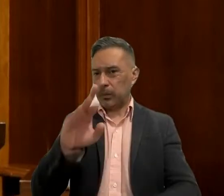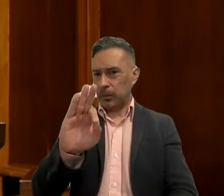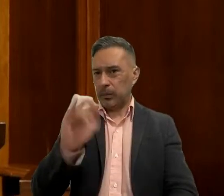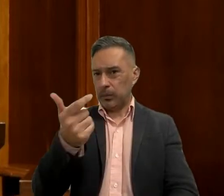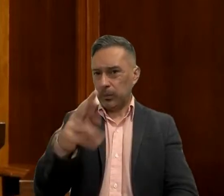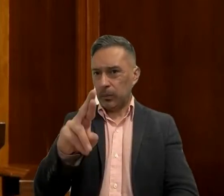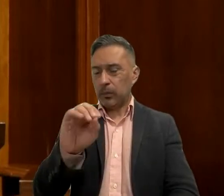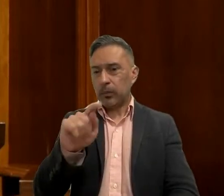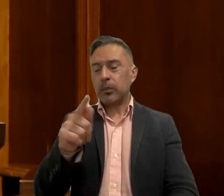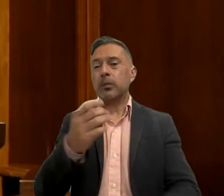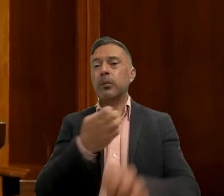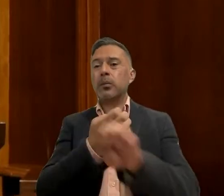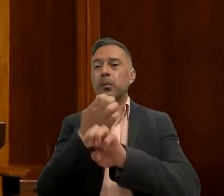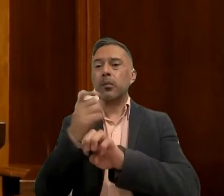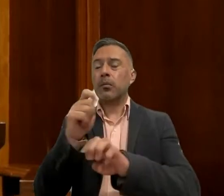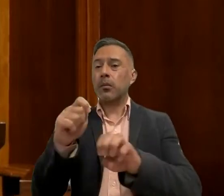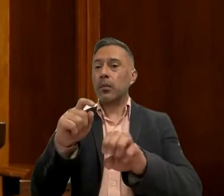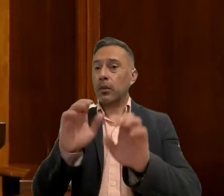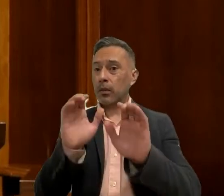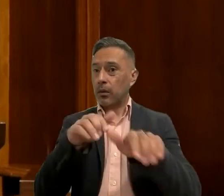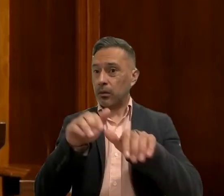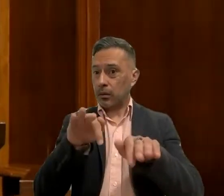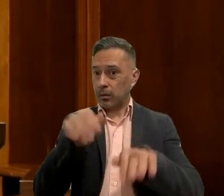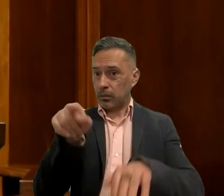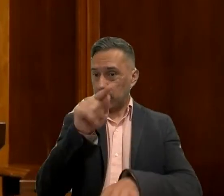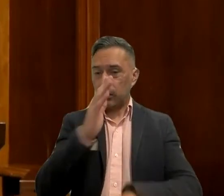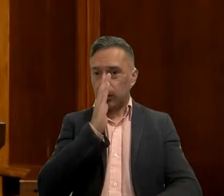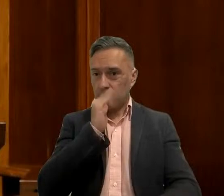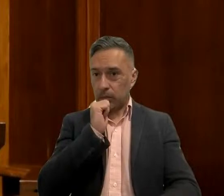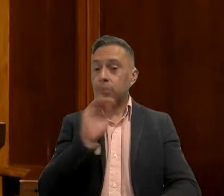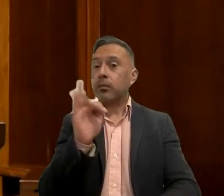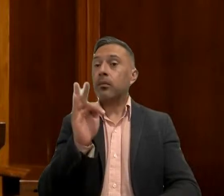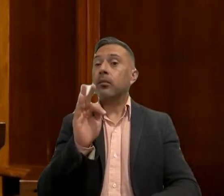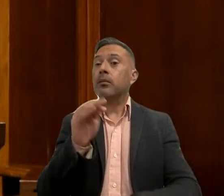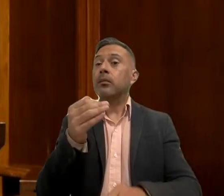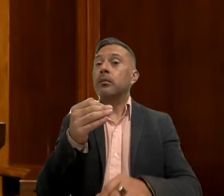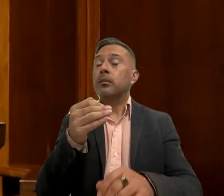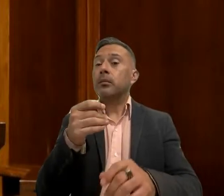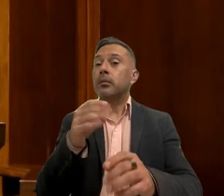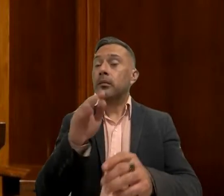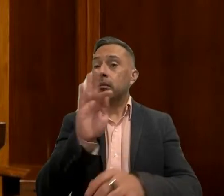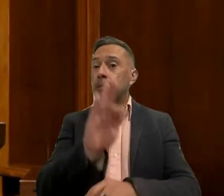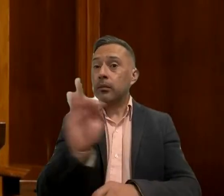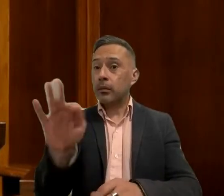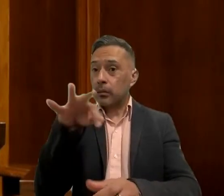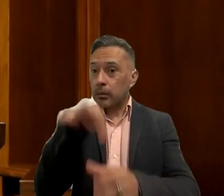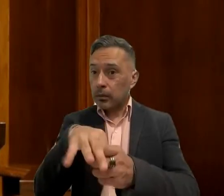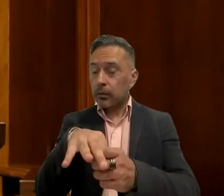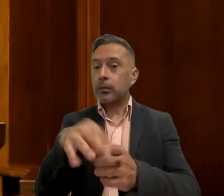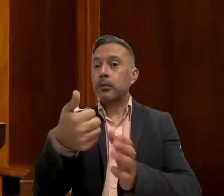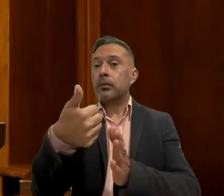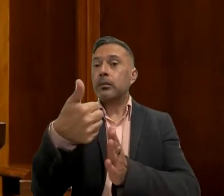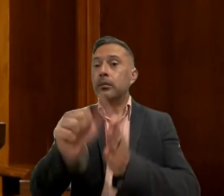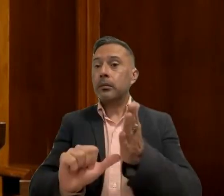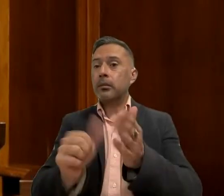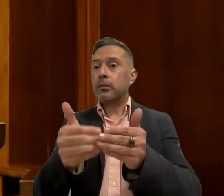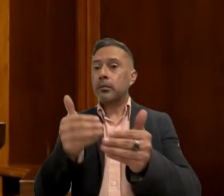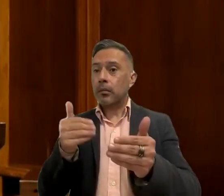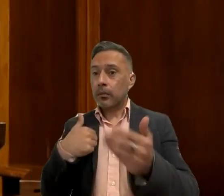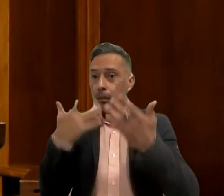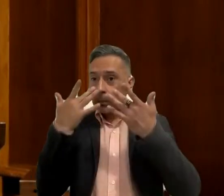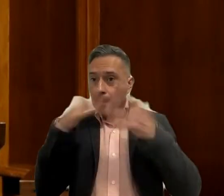entidad federativa, a menos de que se separe de su puesto 6 meses antes del día de la elección. Séptima, no